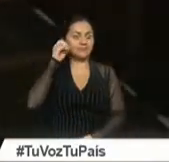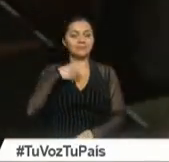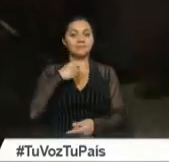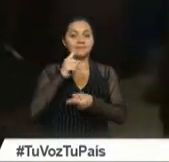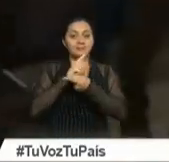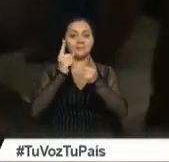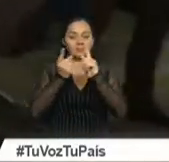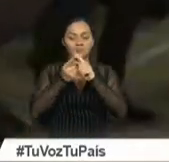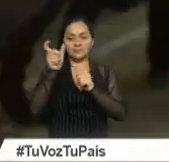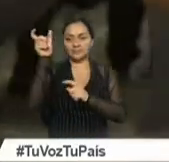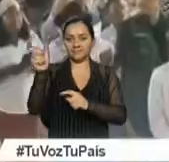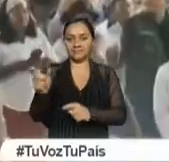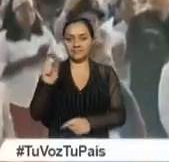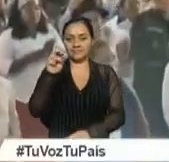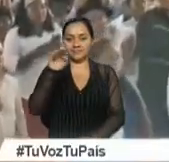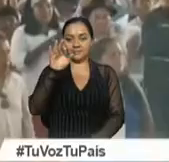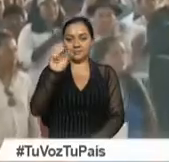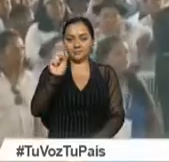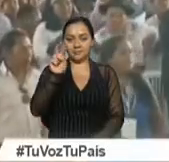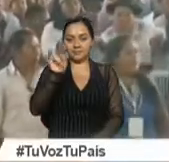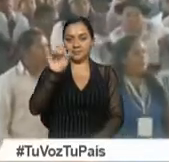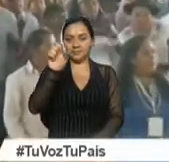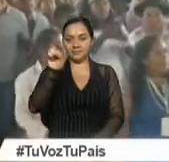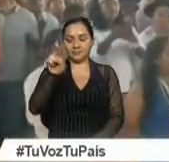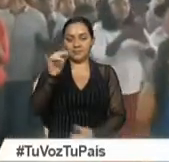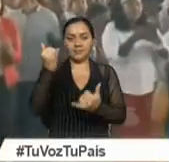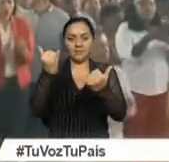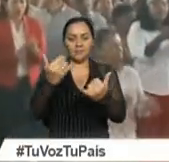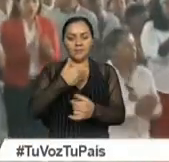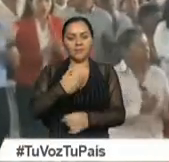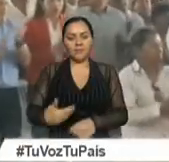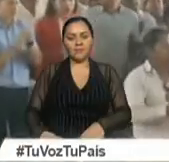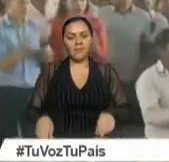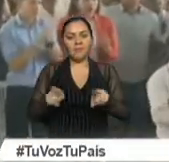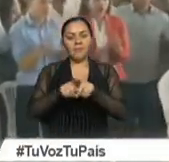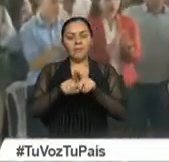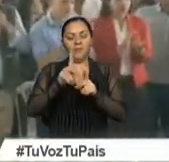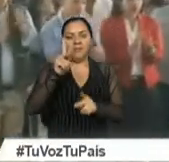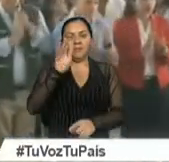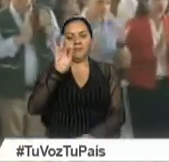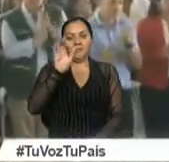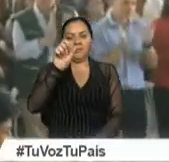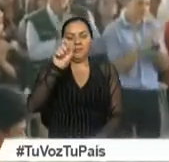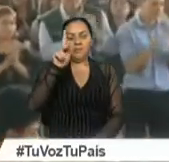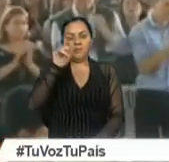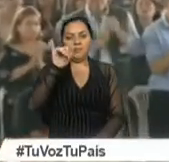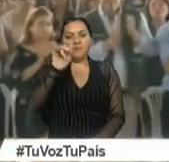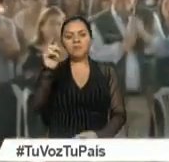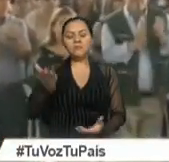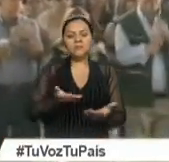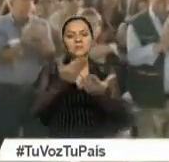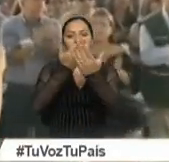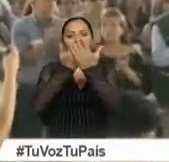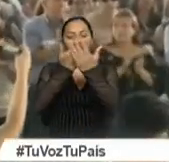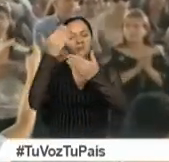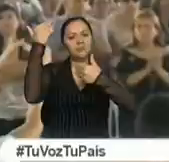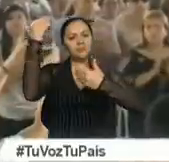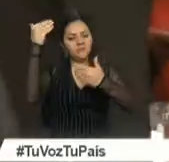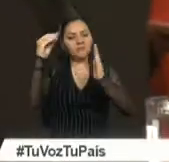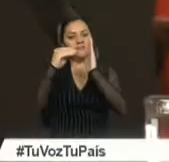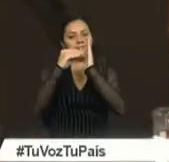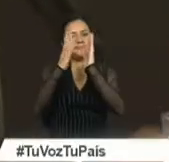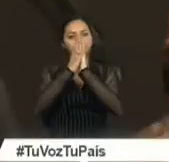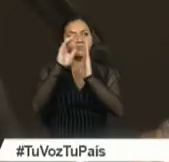Santos Villamar, actual presidente de la organización, así como Franklin Columba, entregaron la propuesta política al gobierno